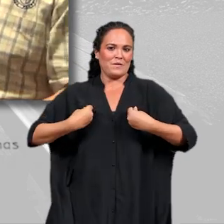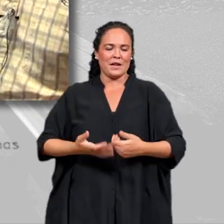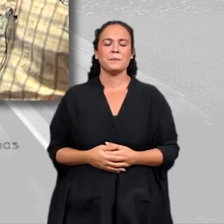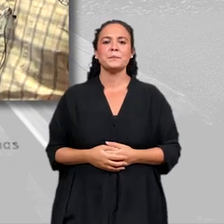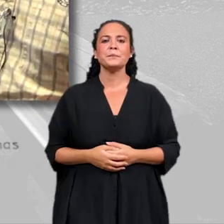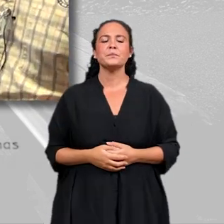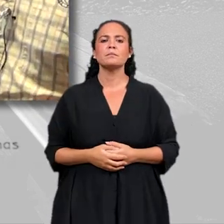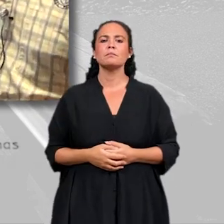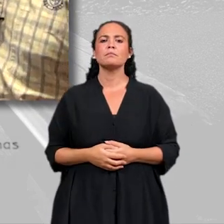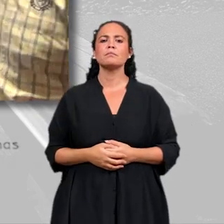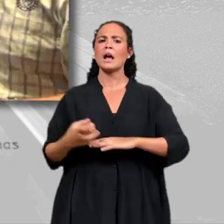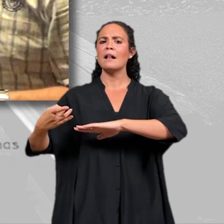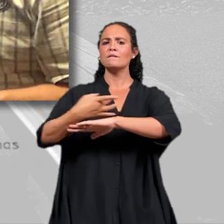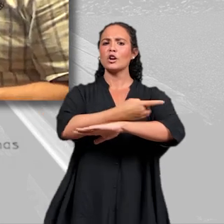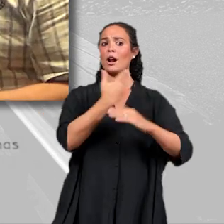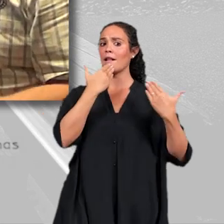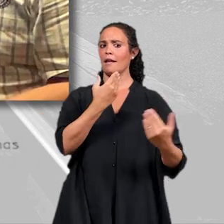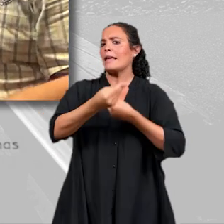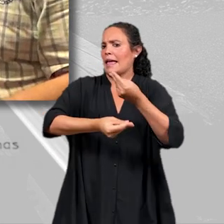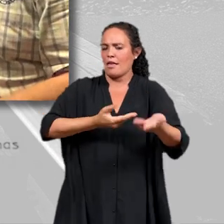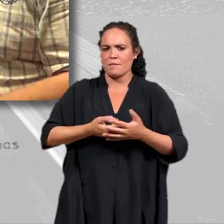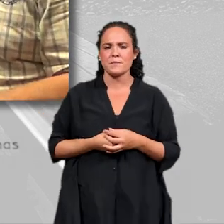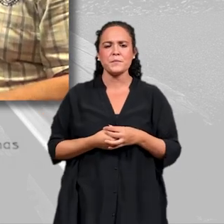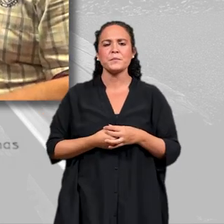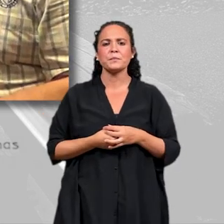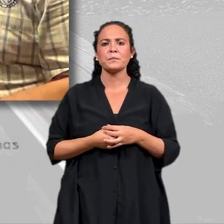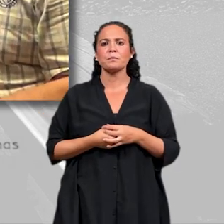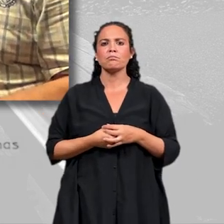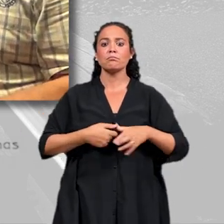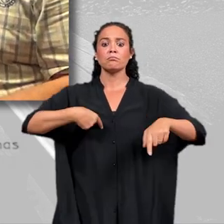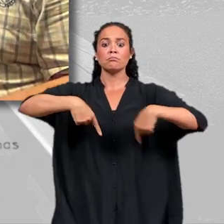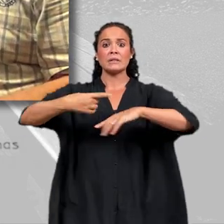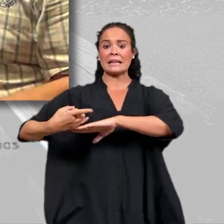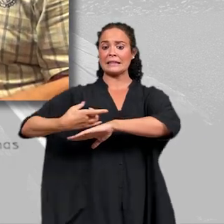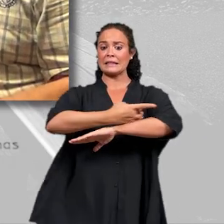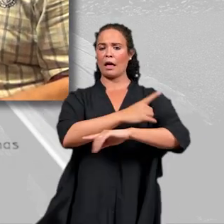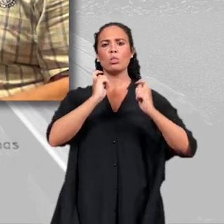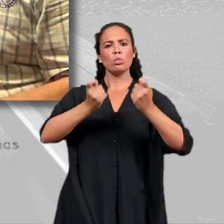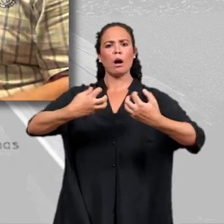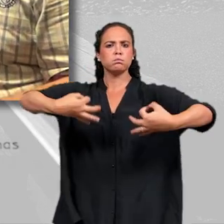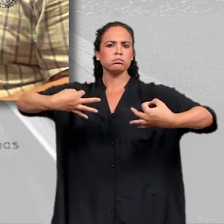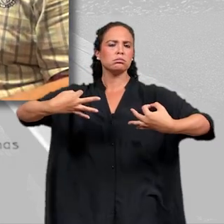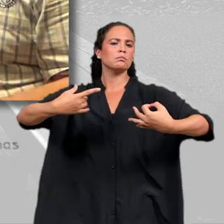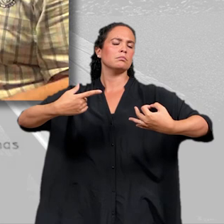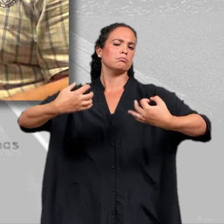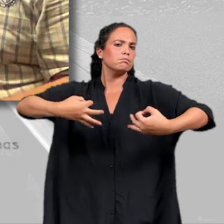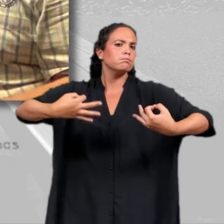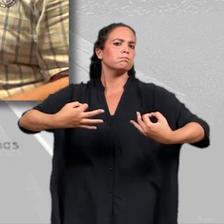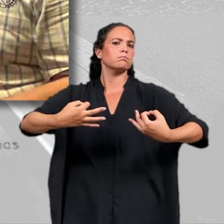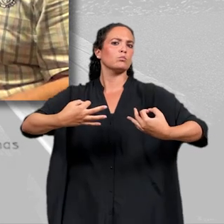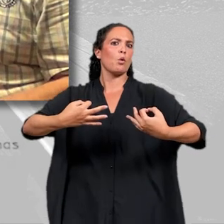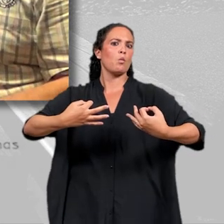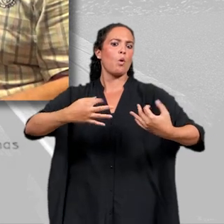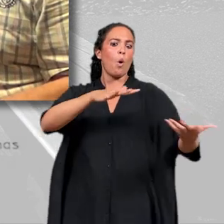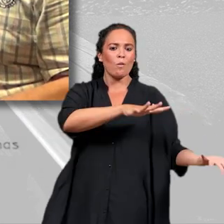alrededor. El ferrocarril lo que hace es, digamos, garantizar tener ese medio de transporte y, por tanto, dar una salida rápida a lo que